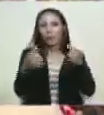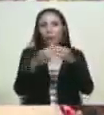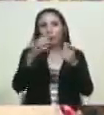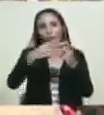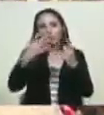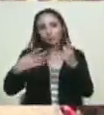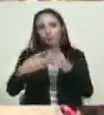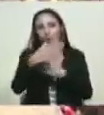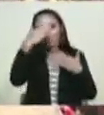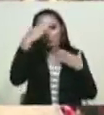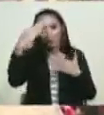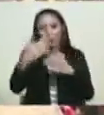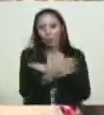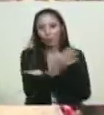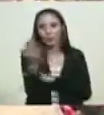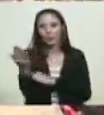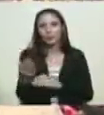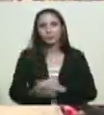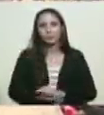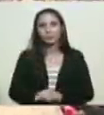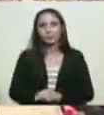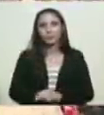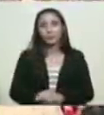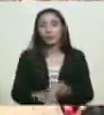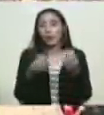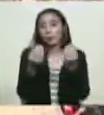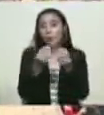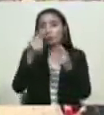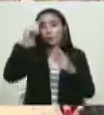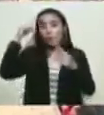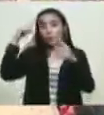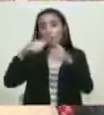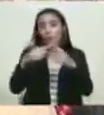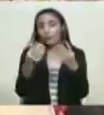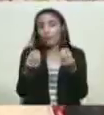Son muchas tareas que tenemos por delante.